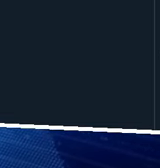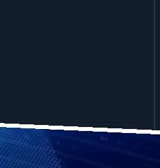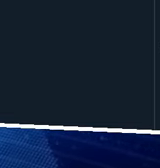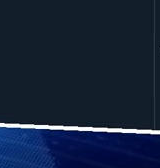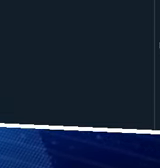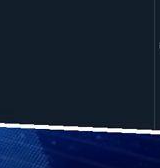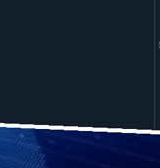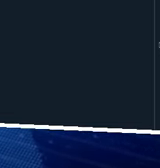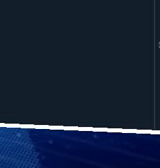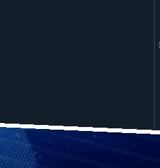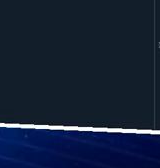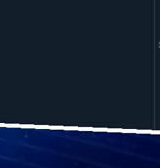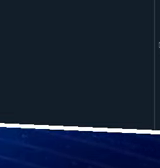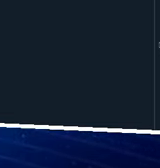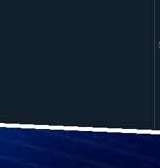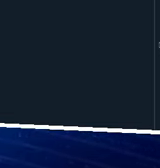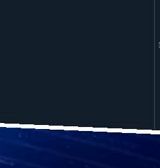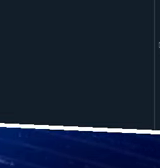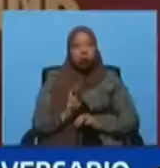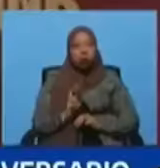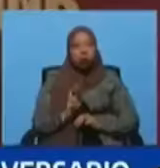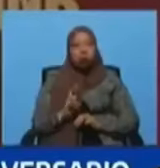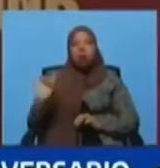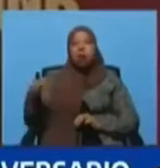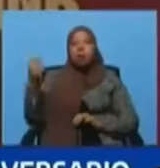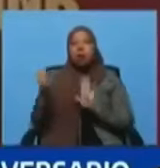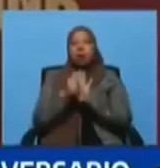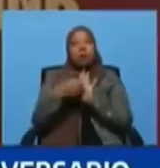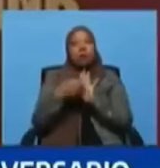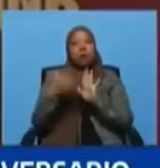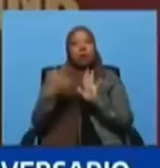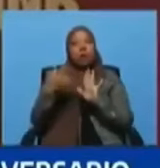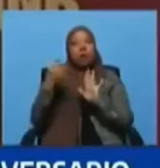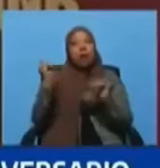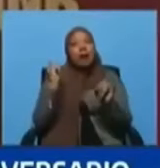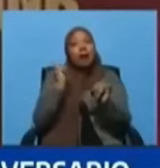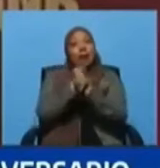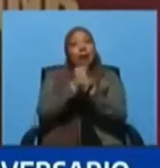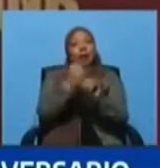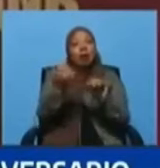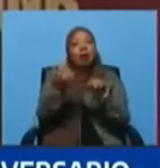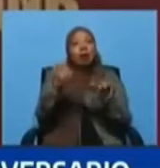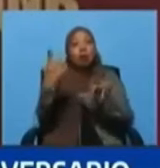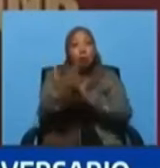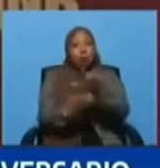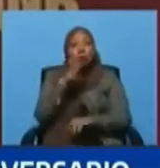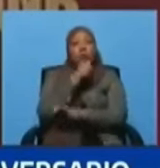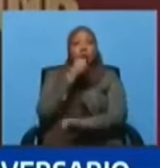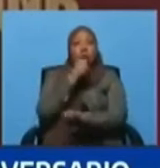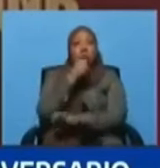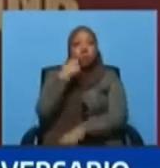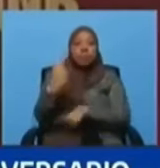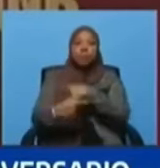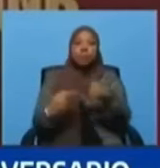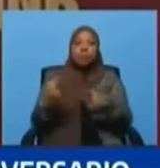las cuentas. Y dice que le van a quitar todo. Así es que, ¿qué es lo que piensan ustedes de esto? De que de alguna manera Anonymous le va a quitar